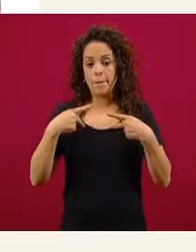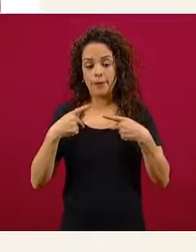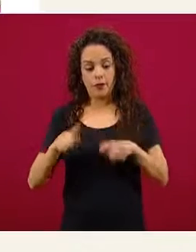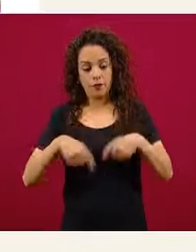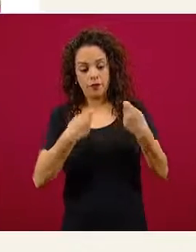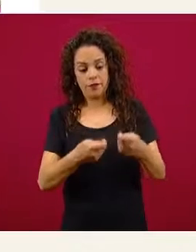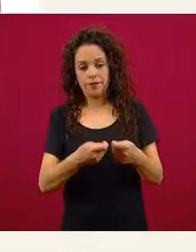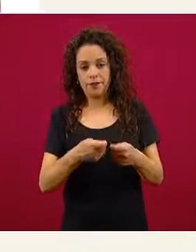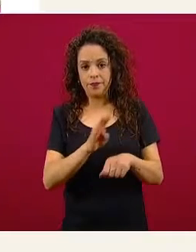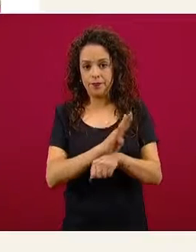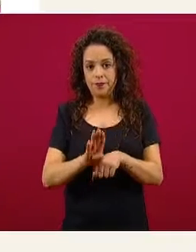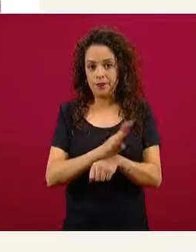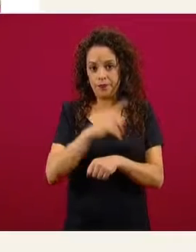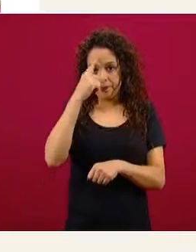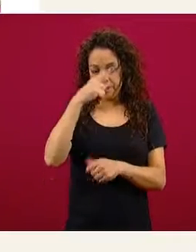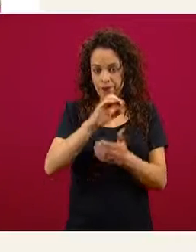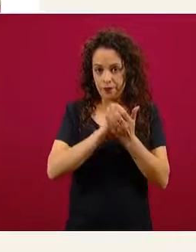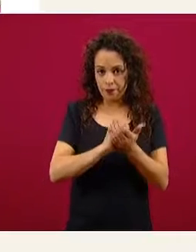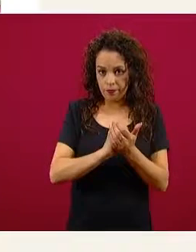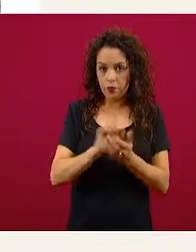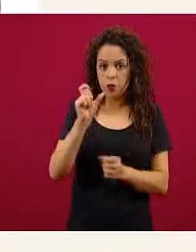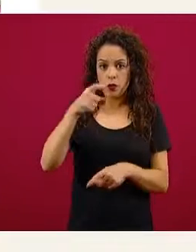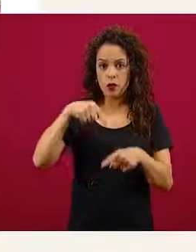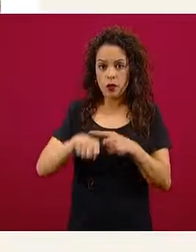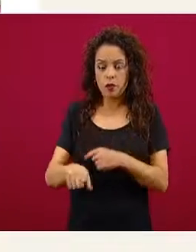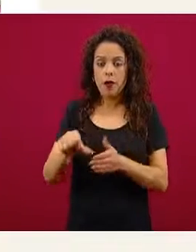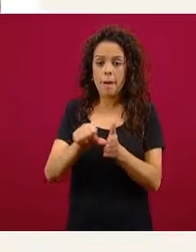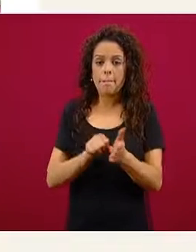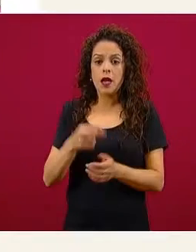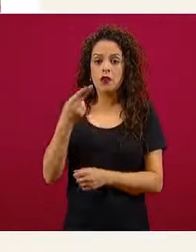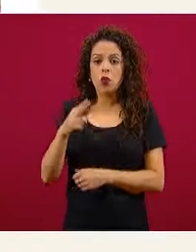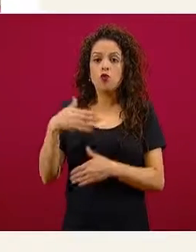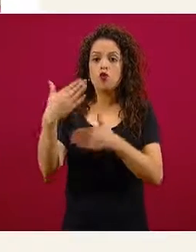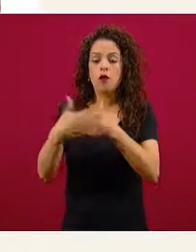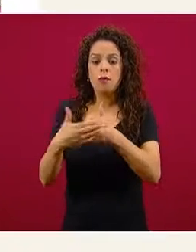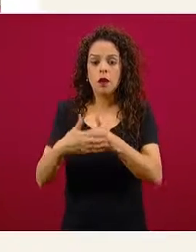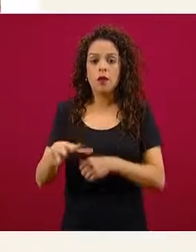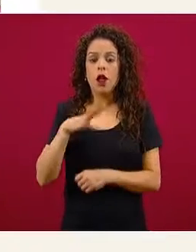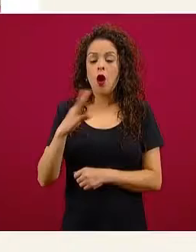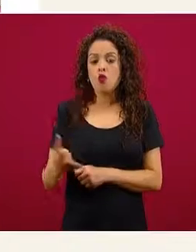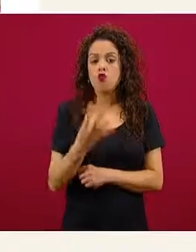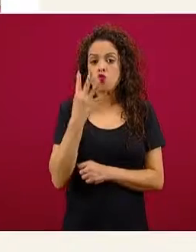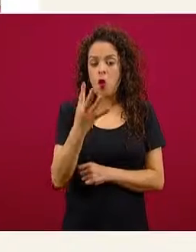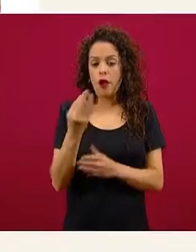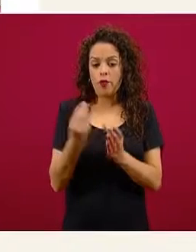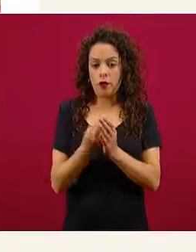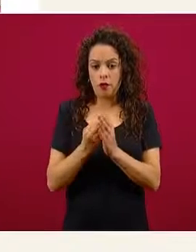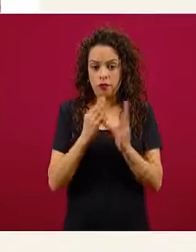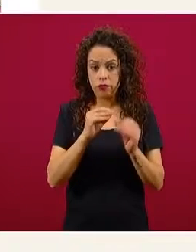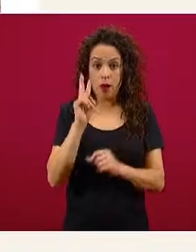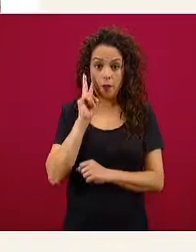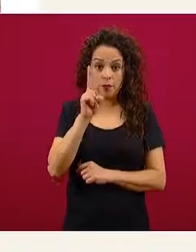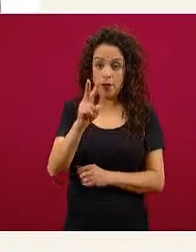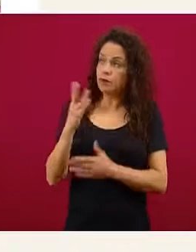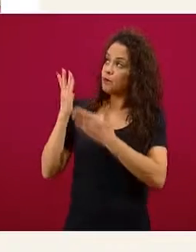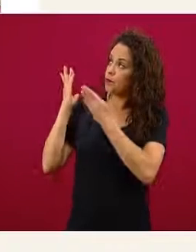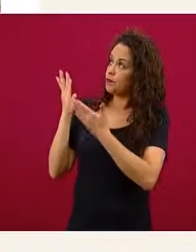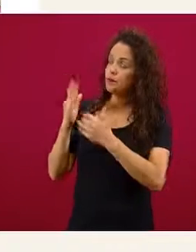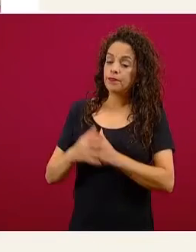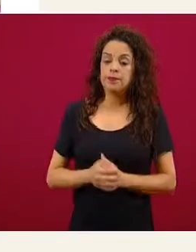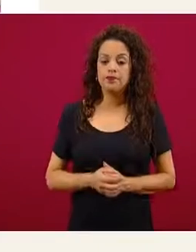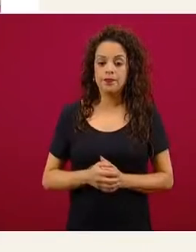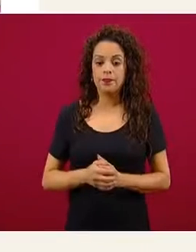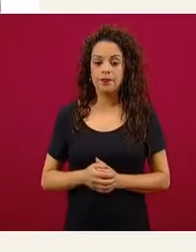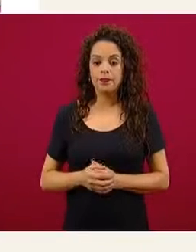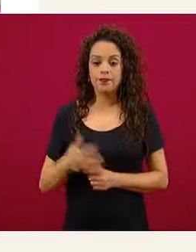beneficiarias a partir de noviembre. Hay 4 cursos, estos que ven ustedes, el de la extrema